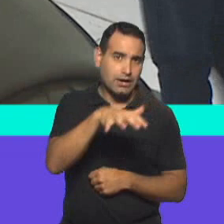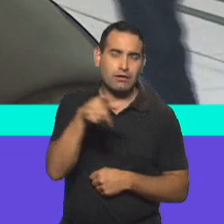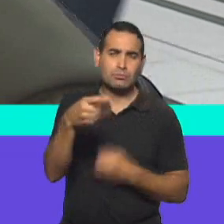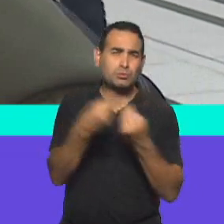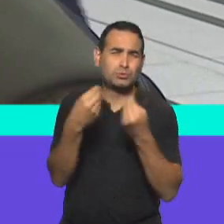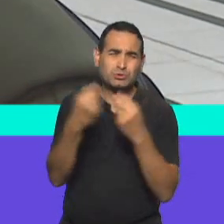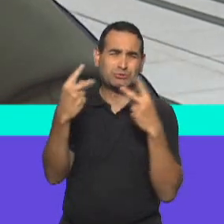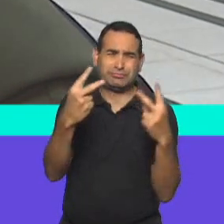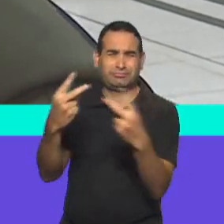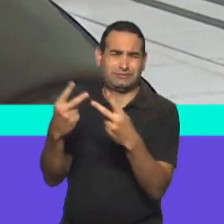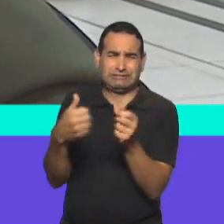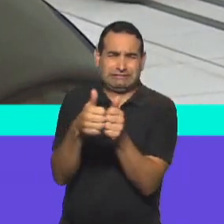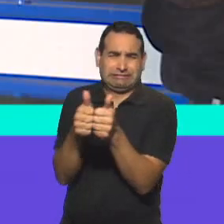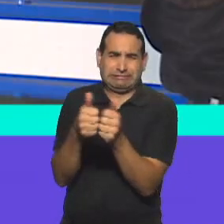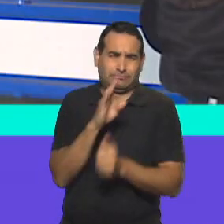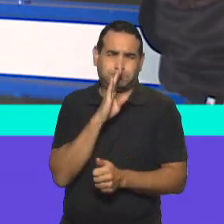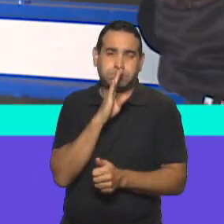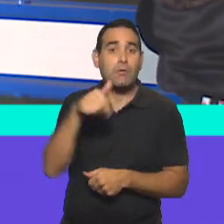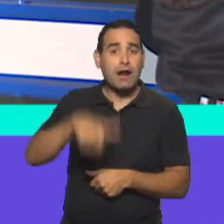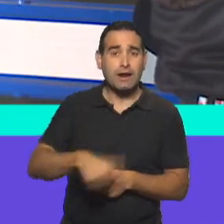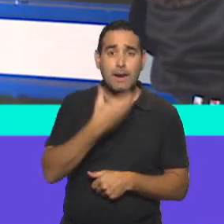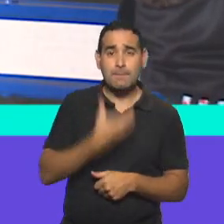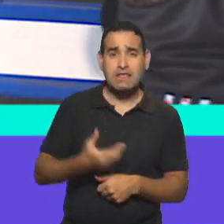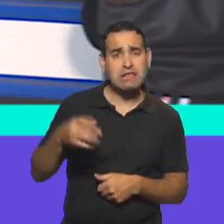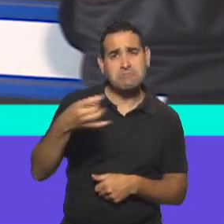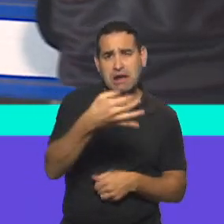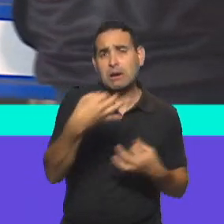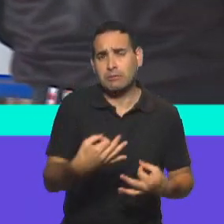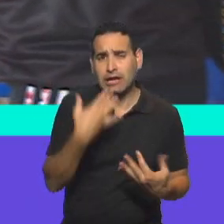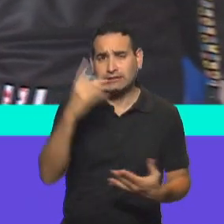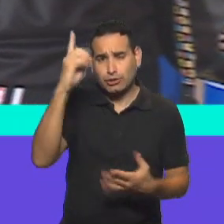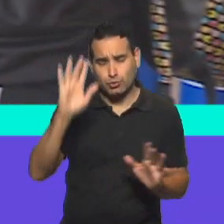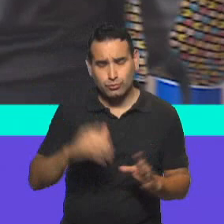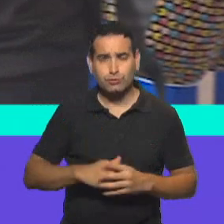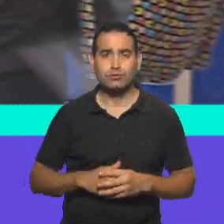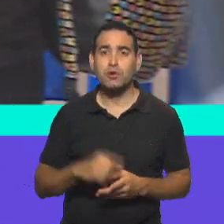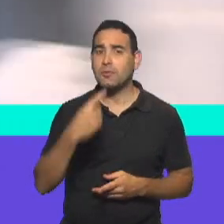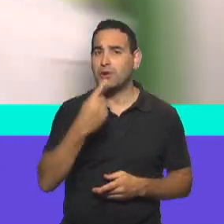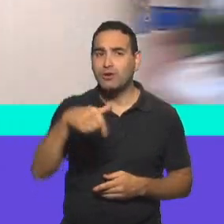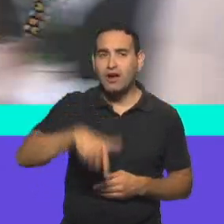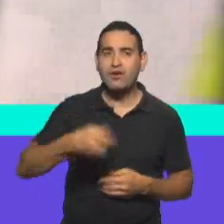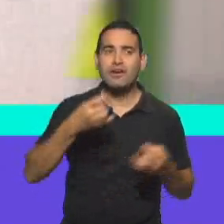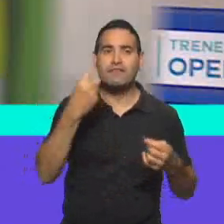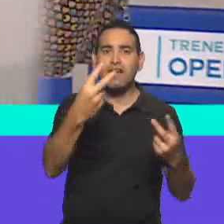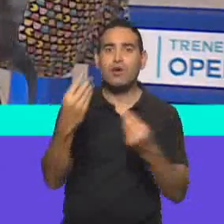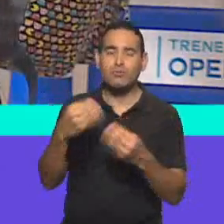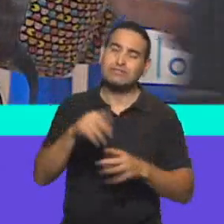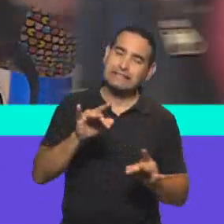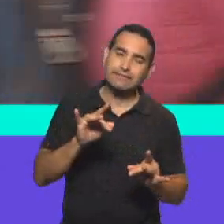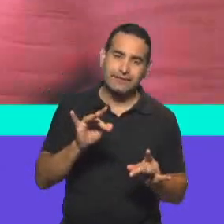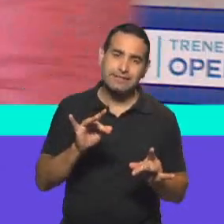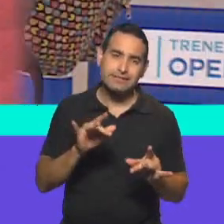amontonan demasiado, pero acá lo que es la línea Mitre, bastante bien, gracias a Dios. ¿Y cómo es viajar en pandemia? Bueno, un poco